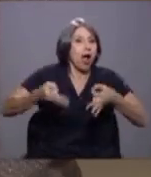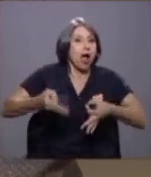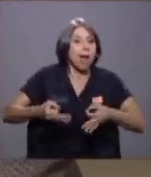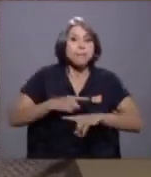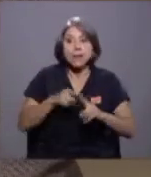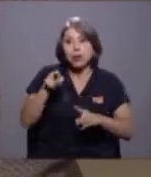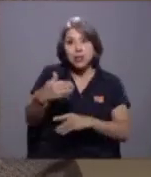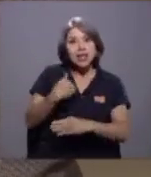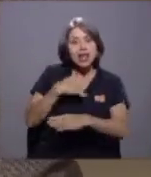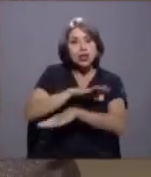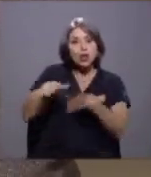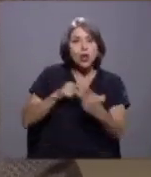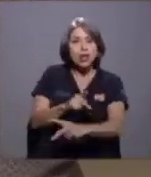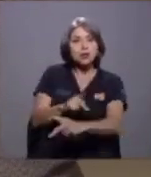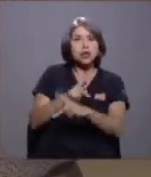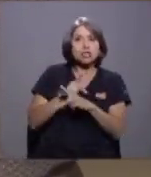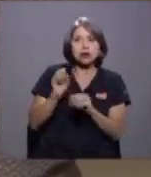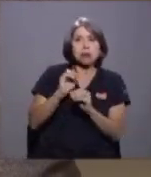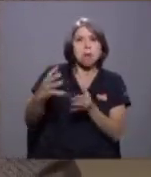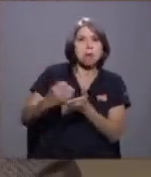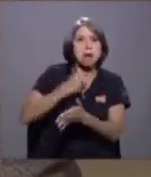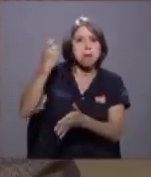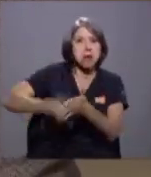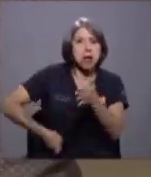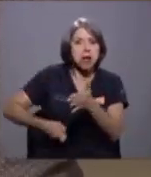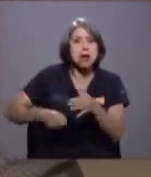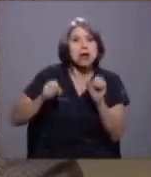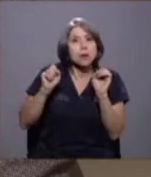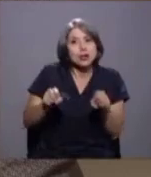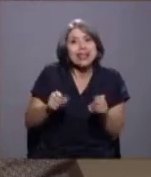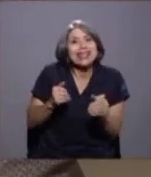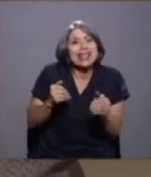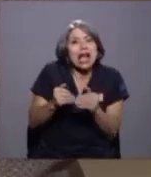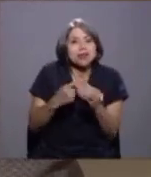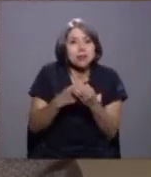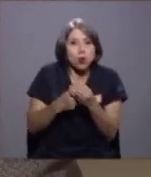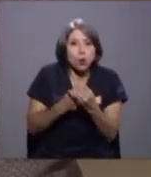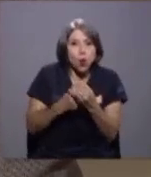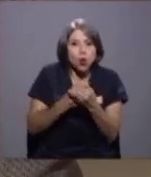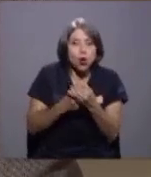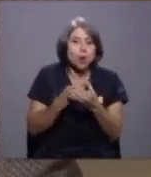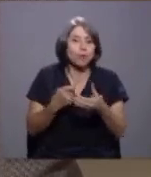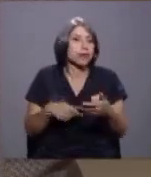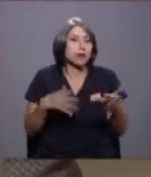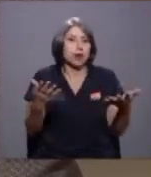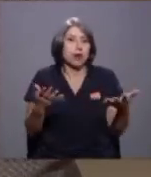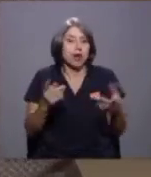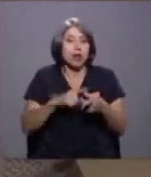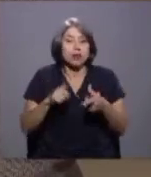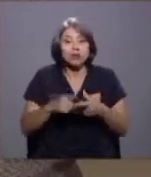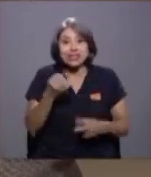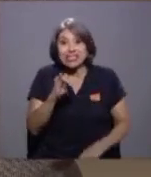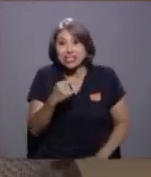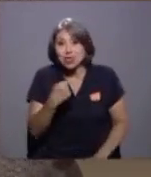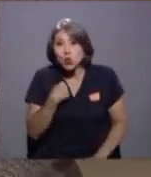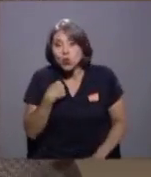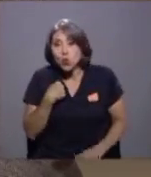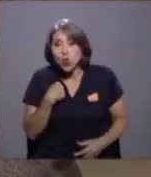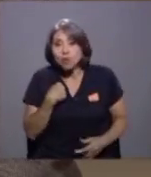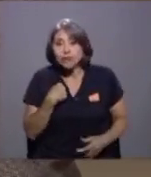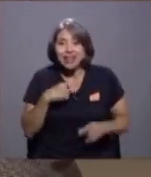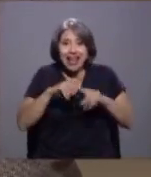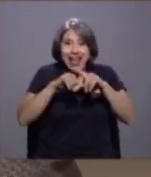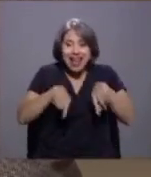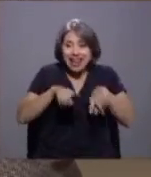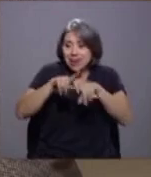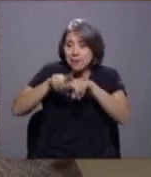las protecciones arancelarias necesarias para hacer un cuasimonopolio, ¿verdad? Y entonces si uno desmonta